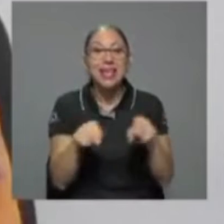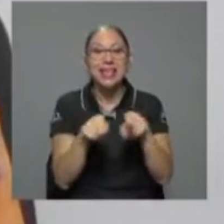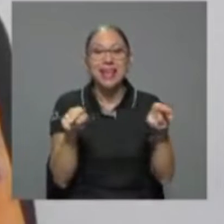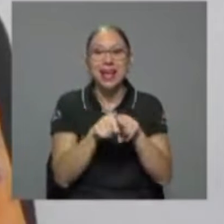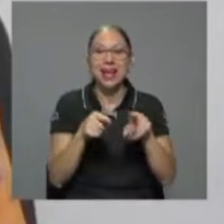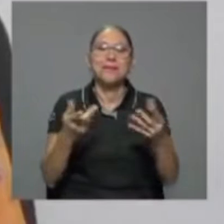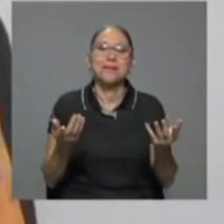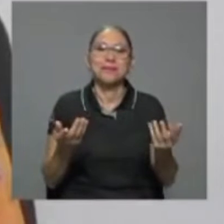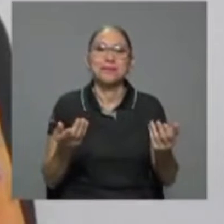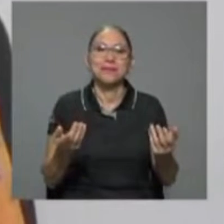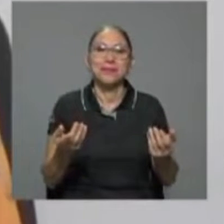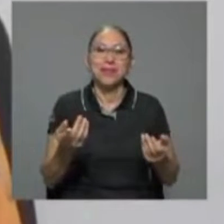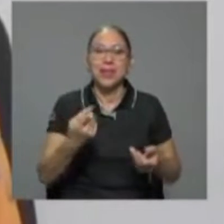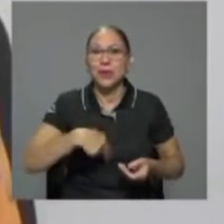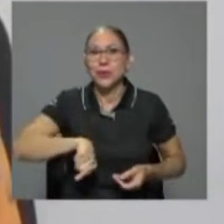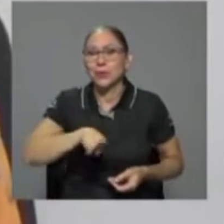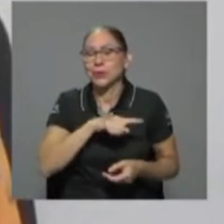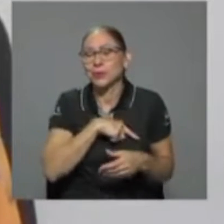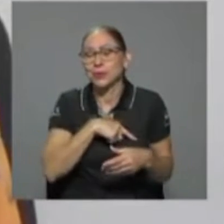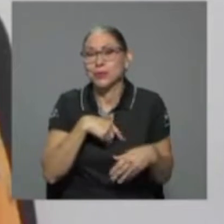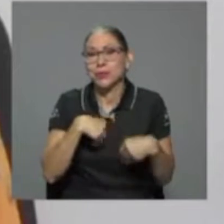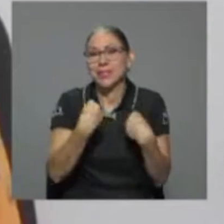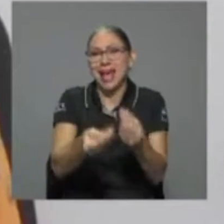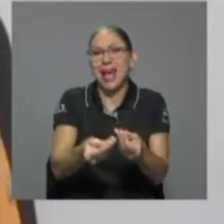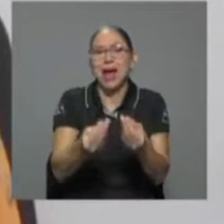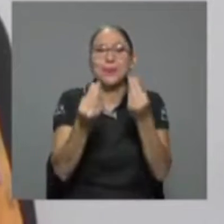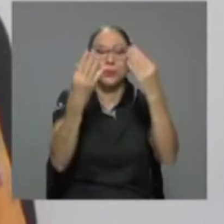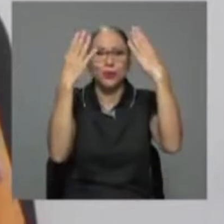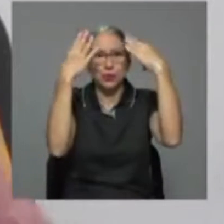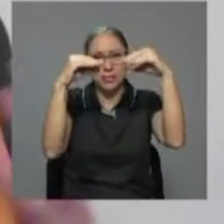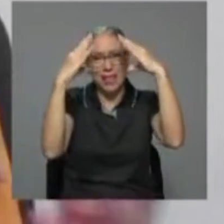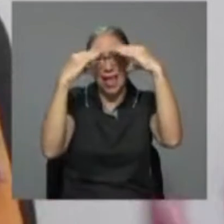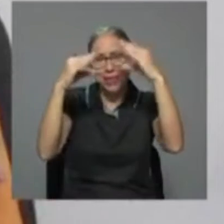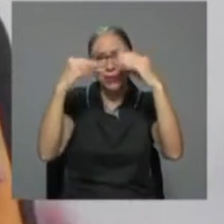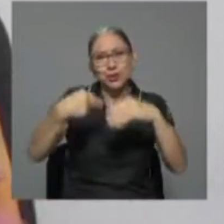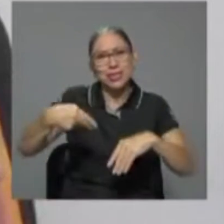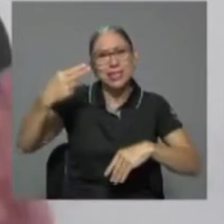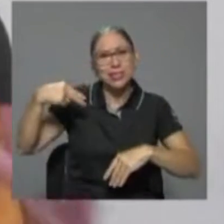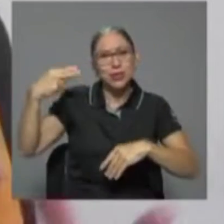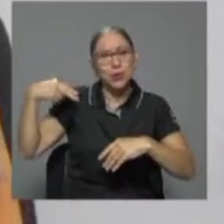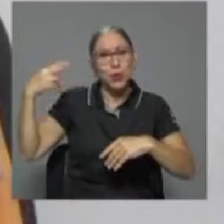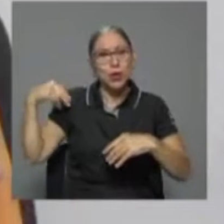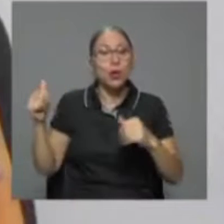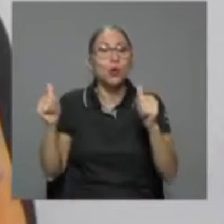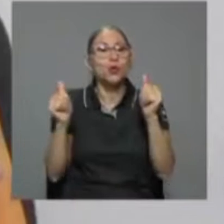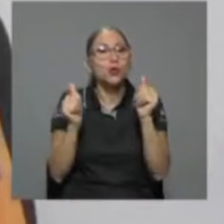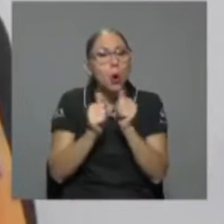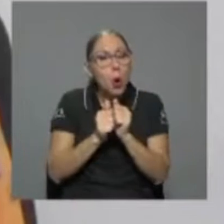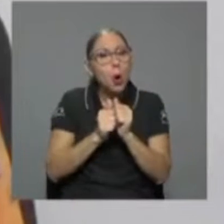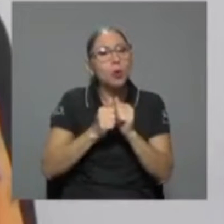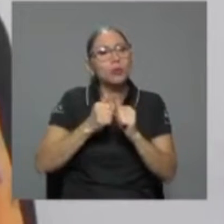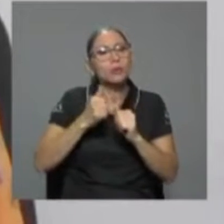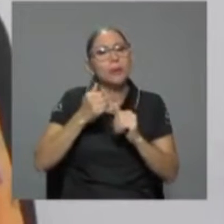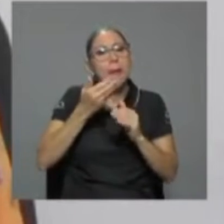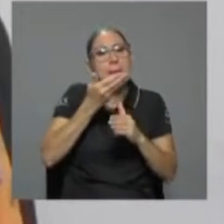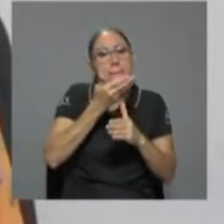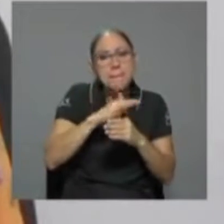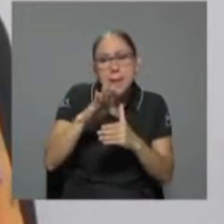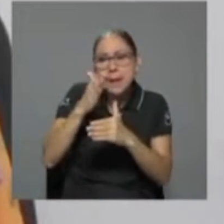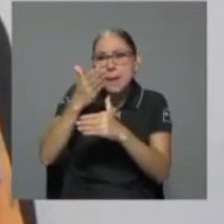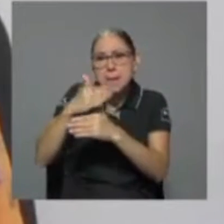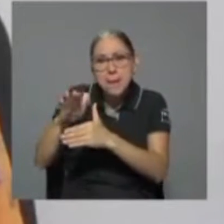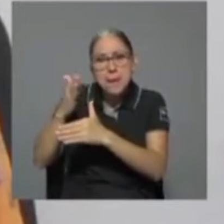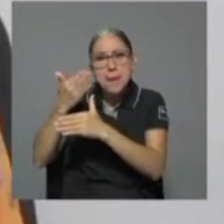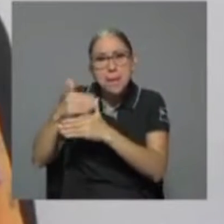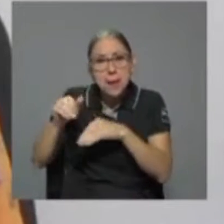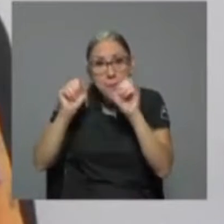proporcionamos una gran cantidad de datos históricos con series, ¿verdad? Que están disponibles para bajarse en la misma